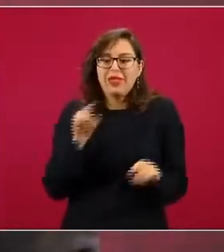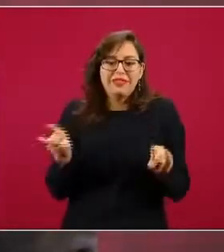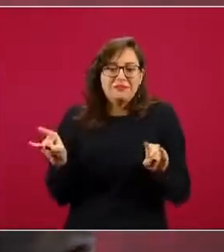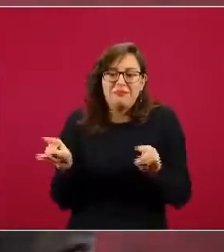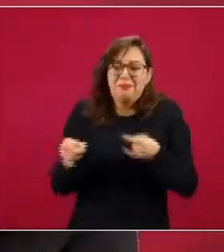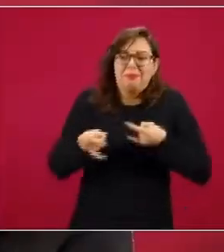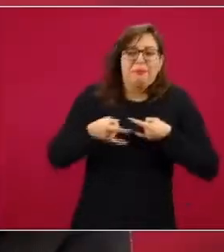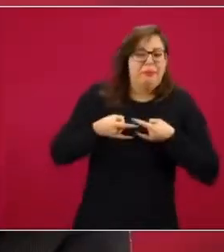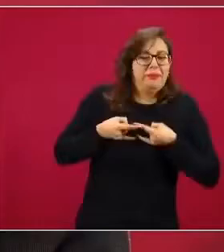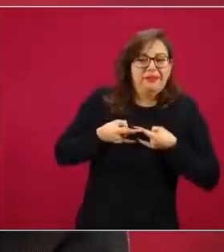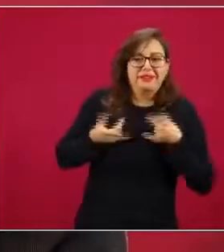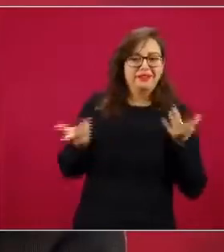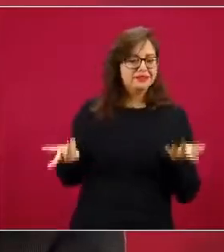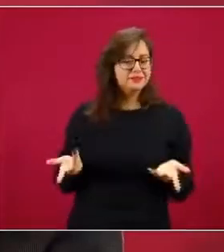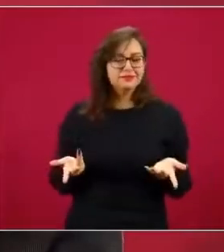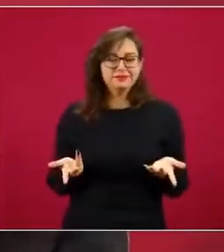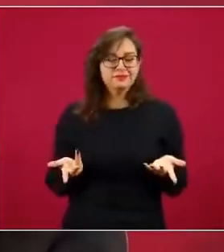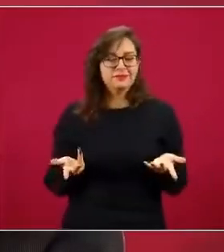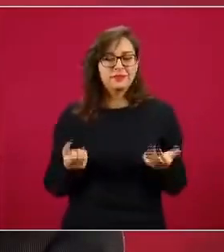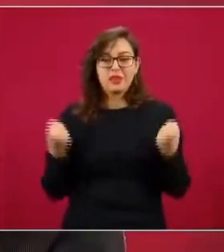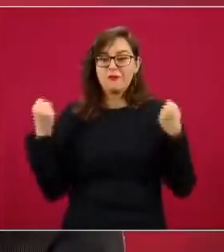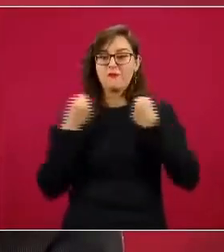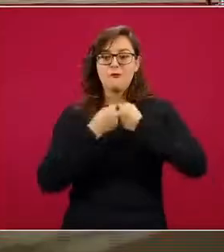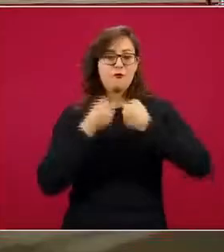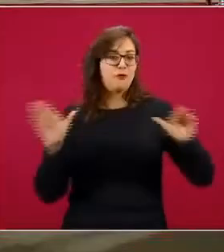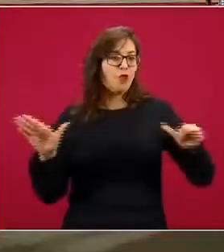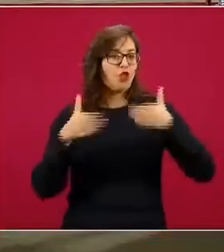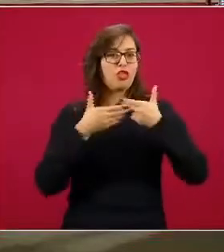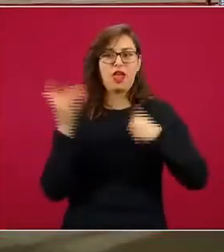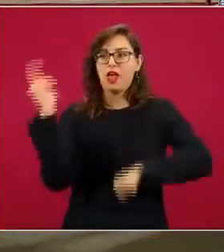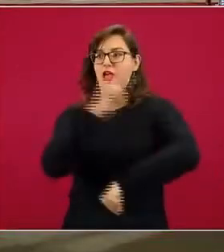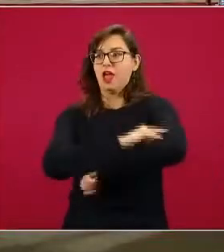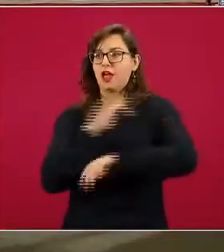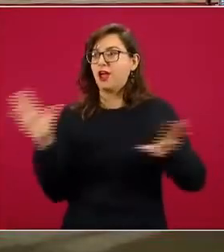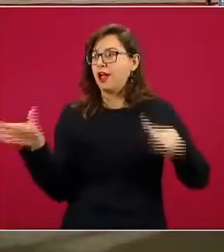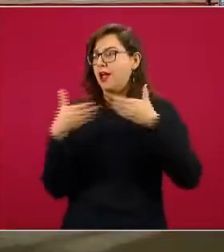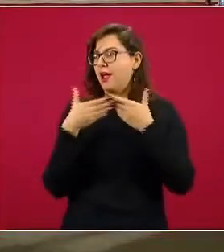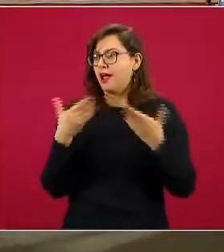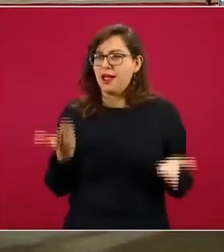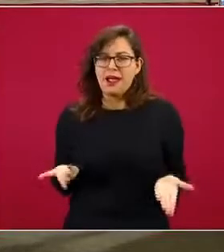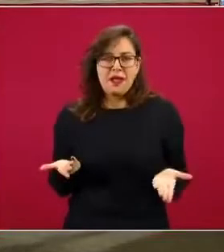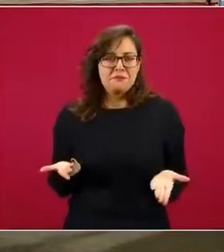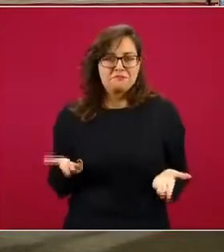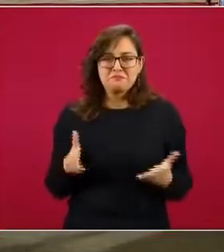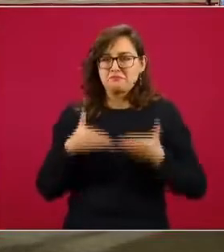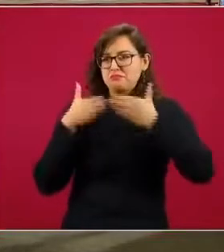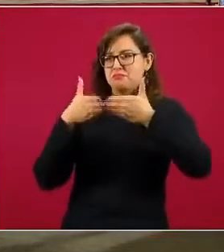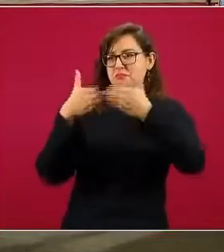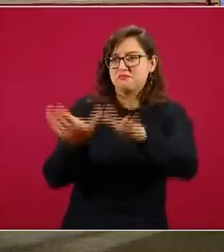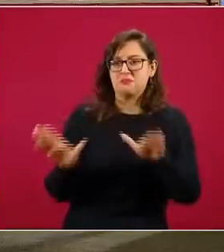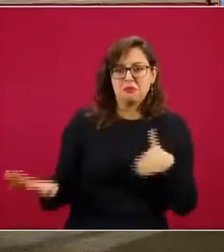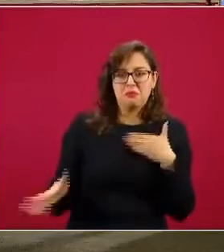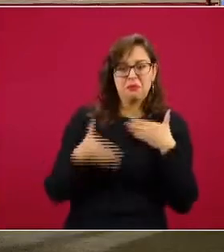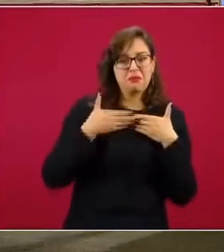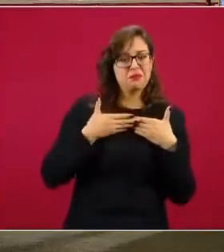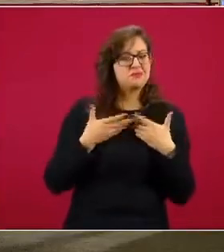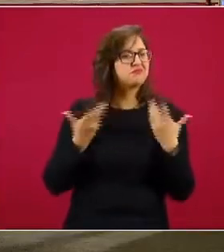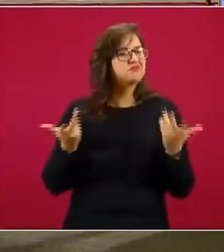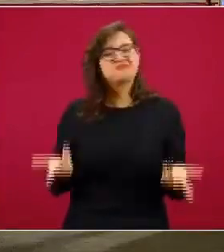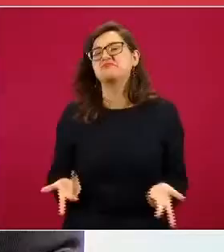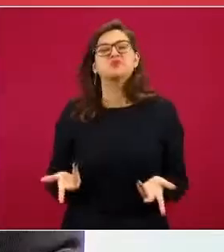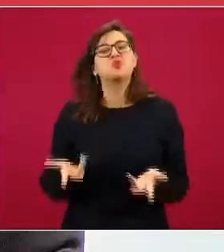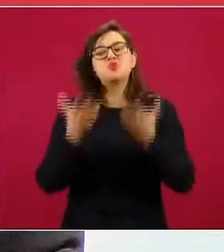idea de cerrar fronteras o cerrar aeropuertos o cerrar puertos marítimos no es una idea